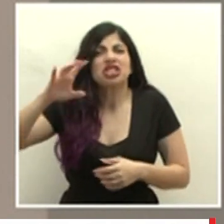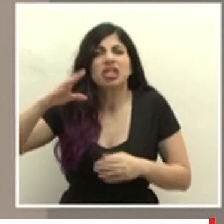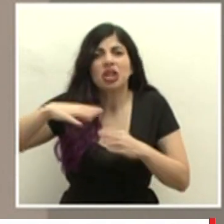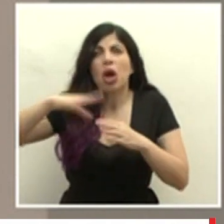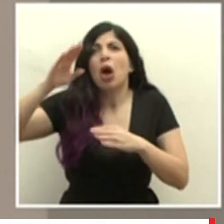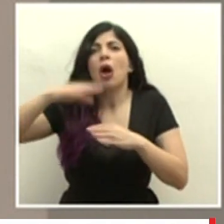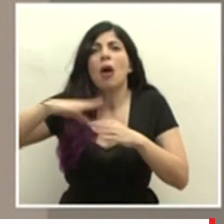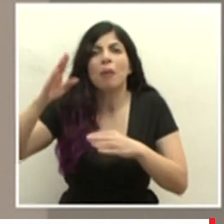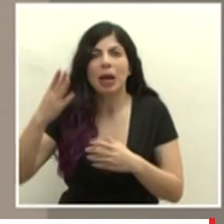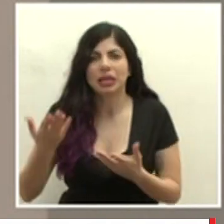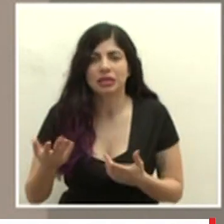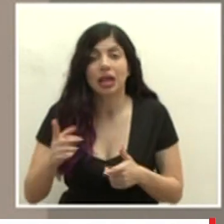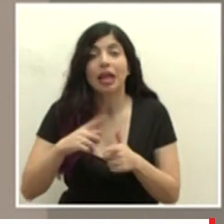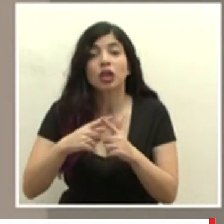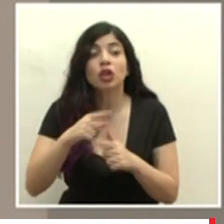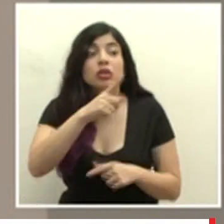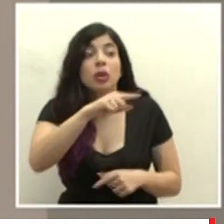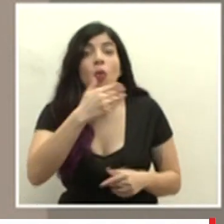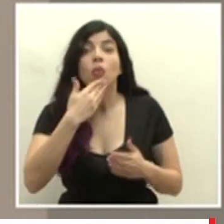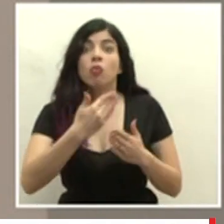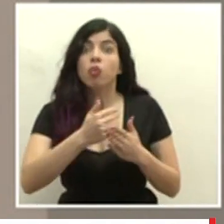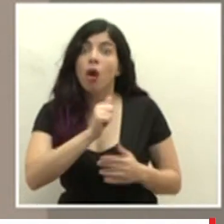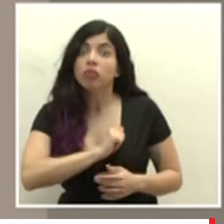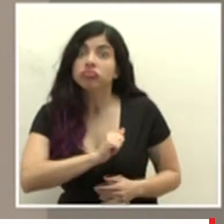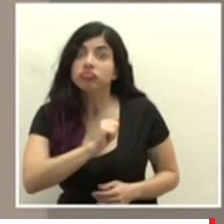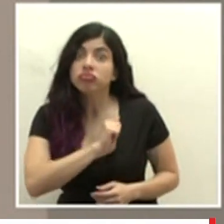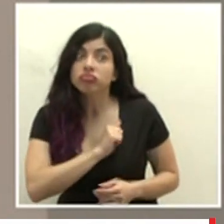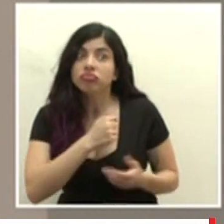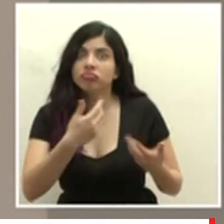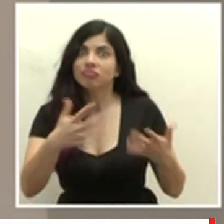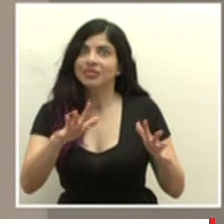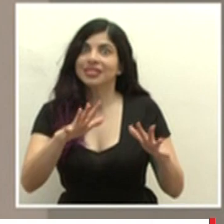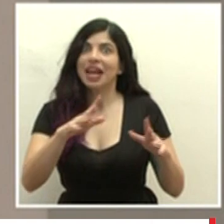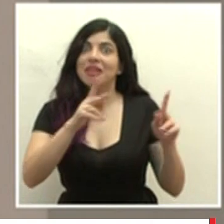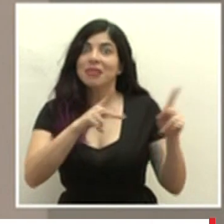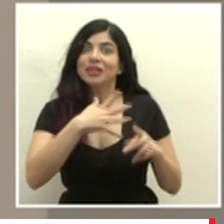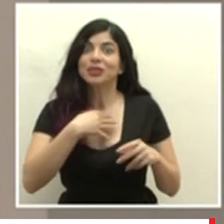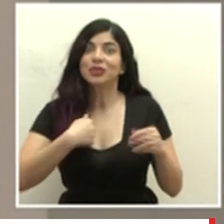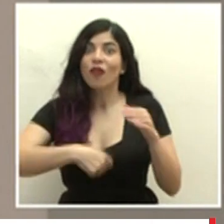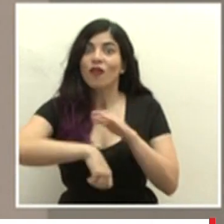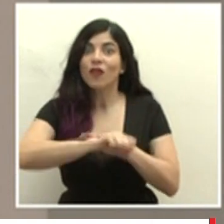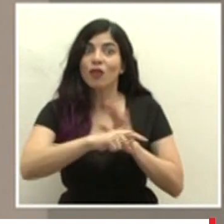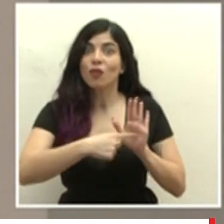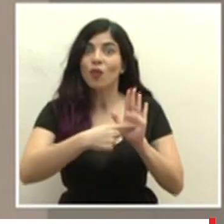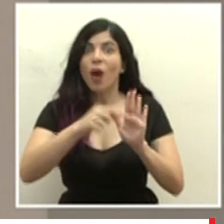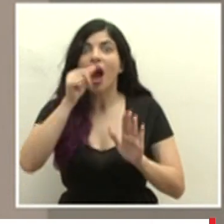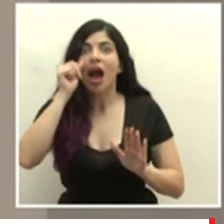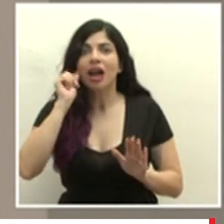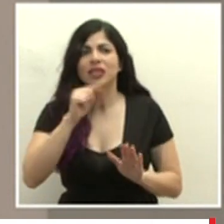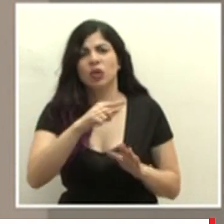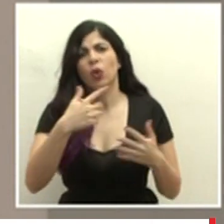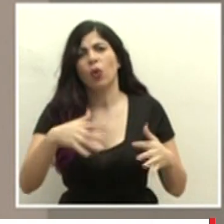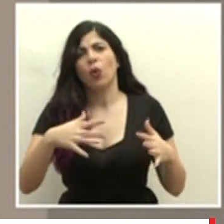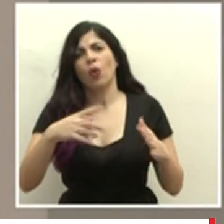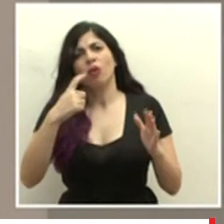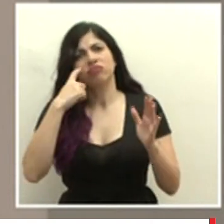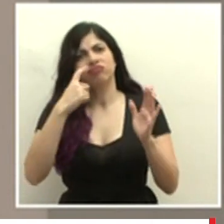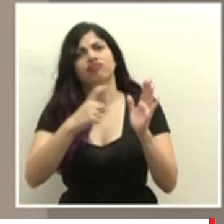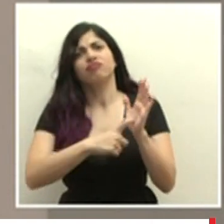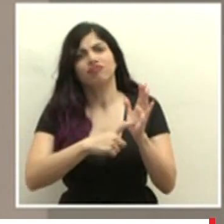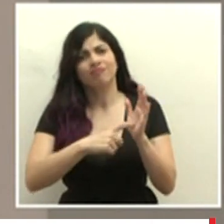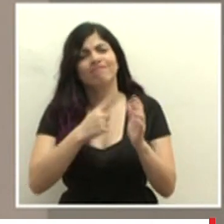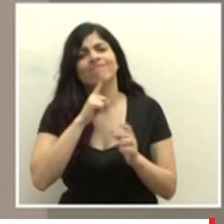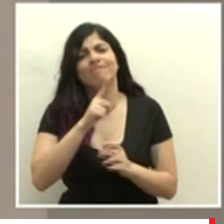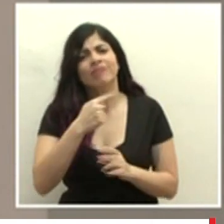más. Y justamente el buen comportamiento que demostró la afición ayer es digno de reconocimiento. Así que de verdad,